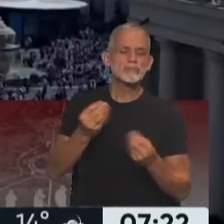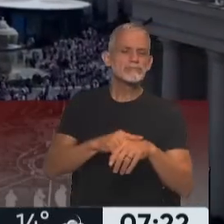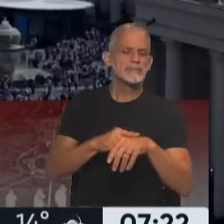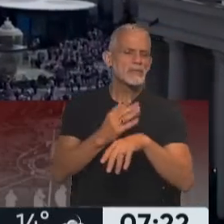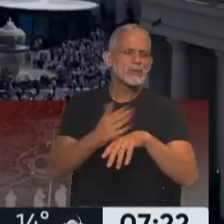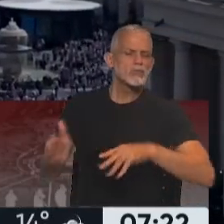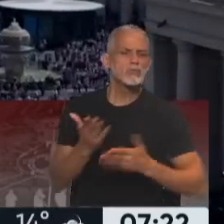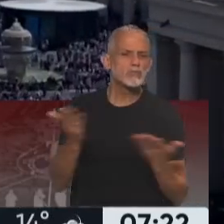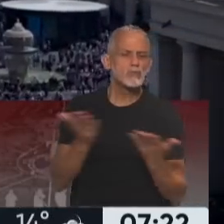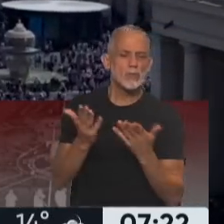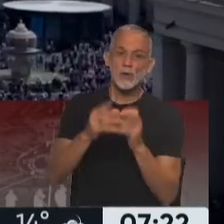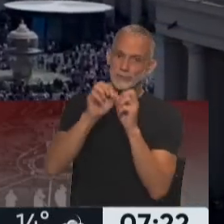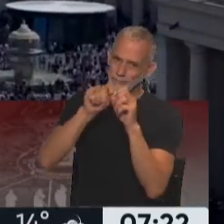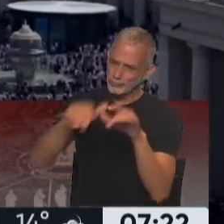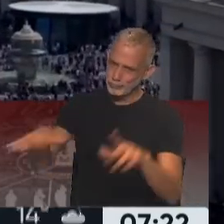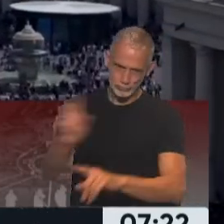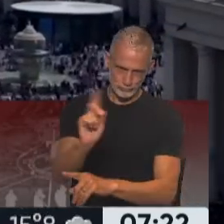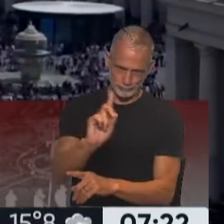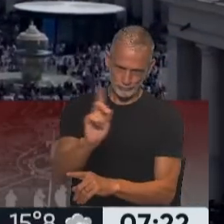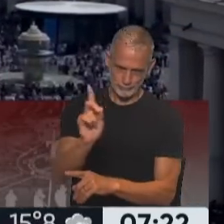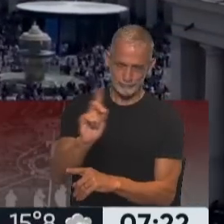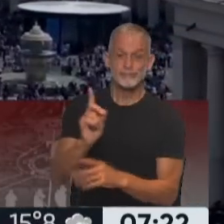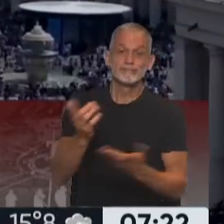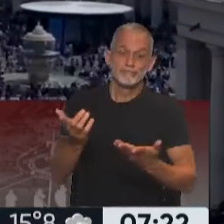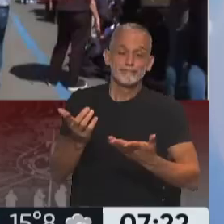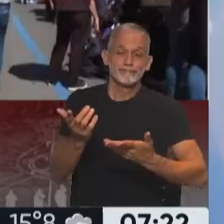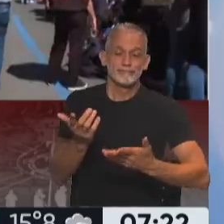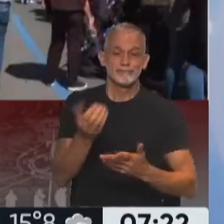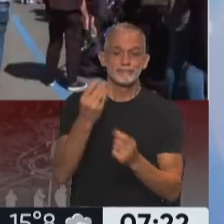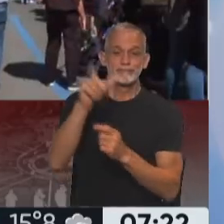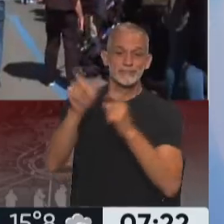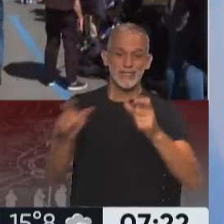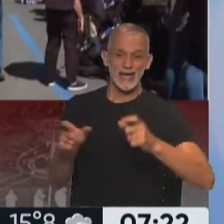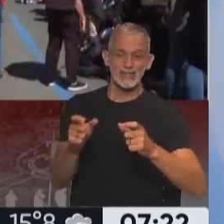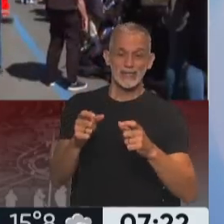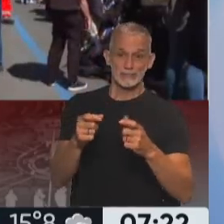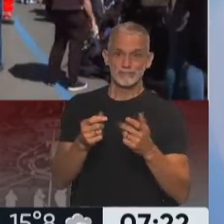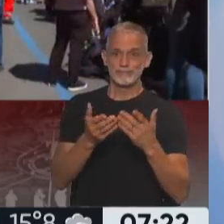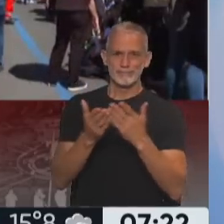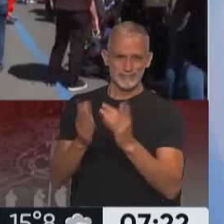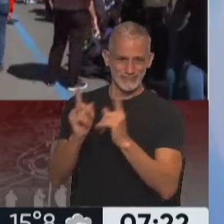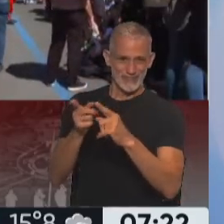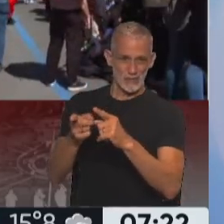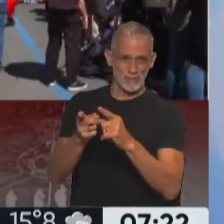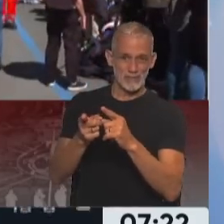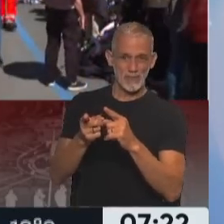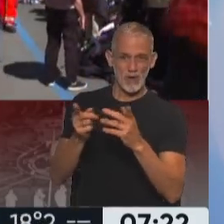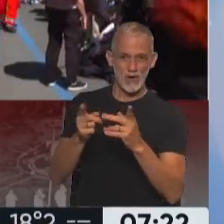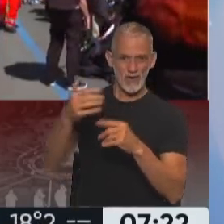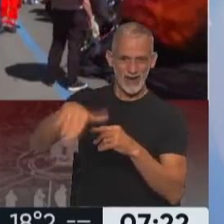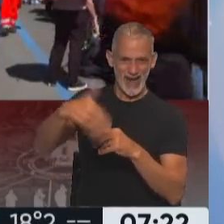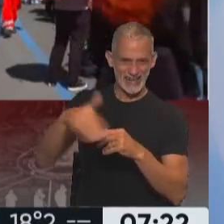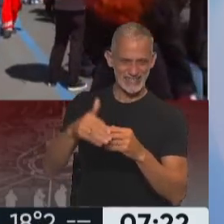tiempo. Lo que pasa es que no va a haber desconcentración inicial porque posiblemente el cortejo fúnebre pase por ahí, por la vía de la conciliación, como